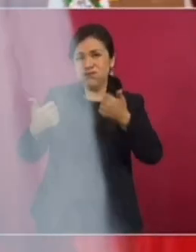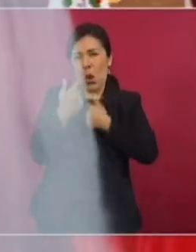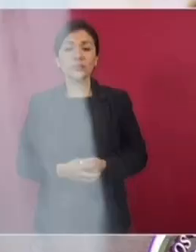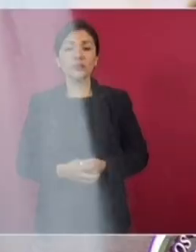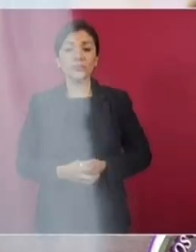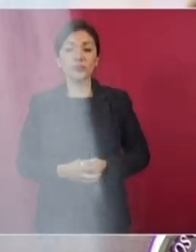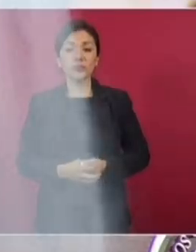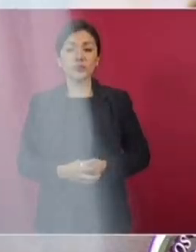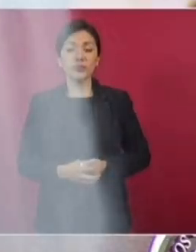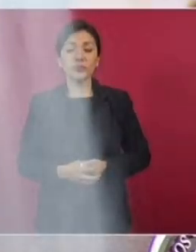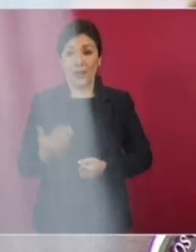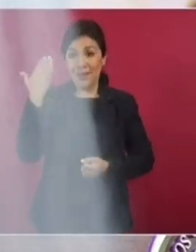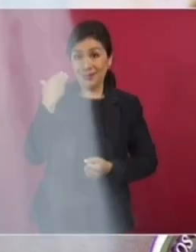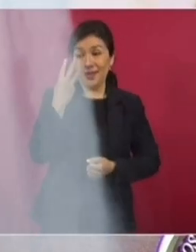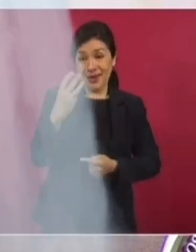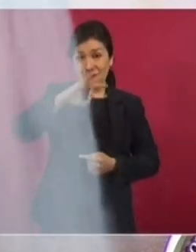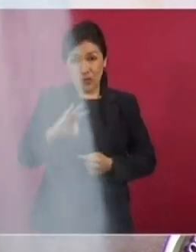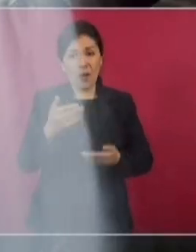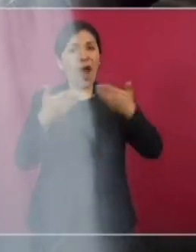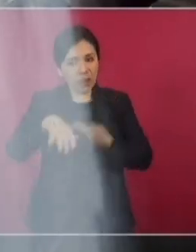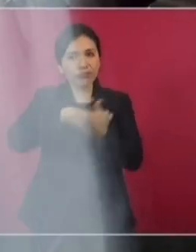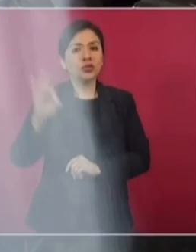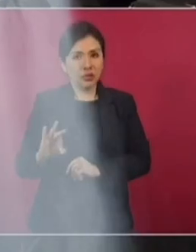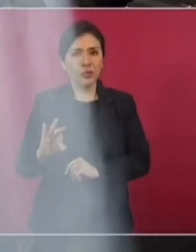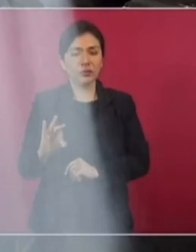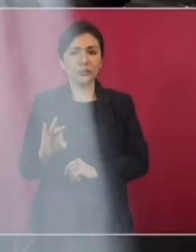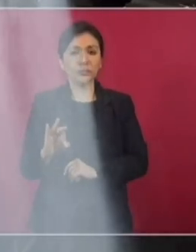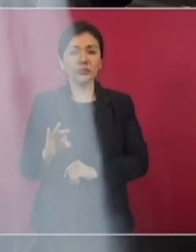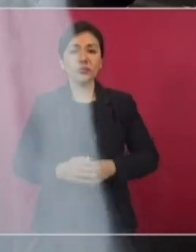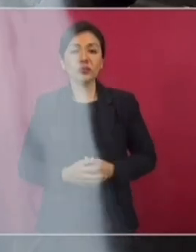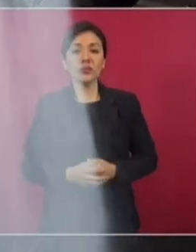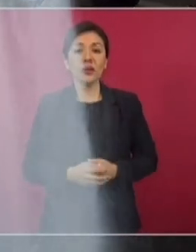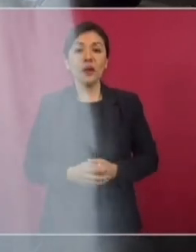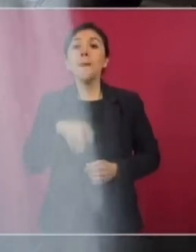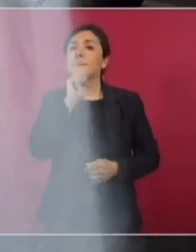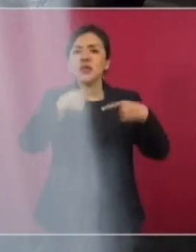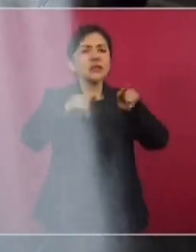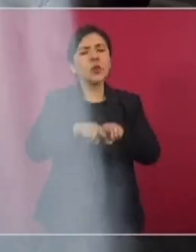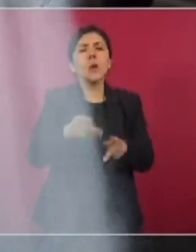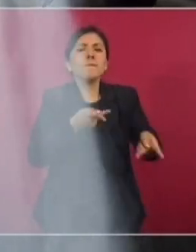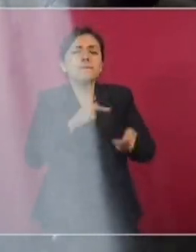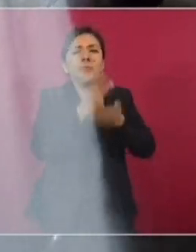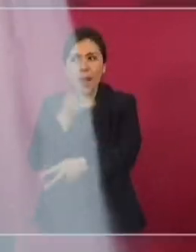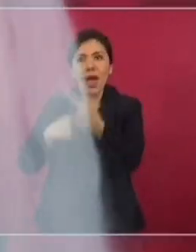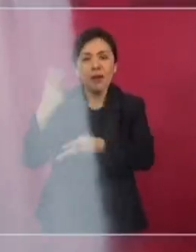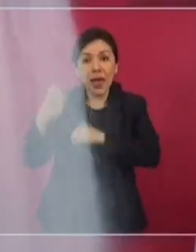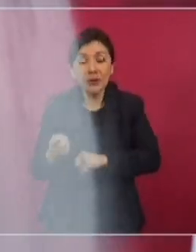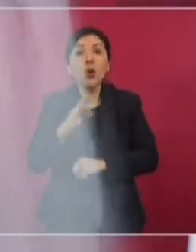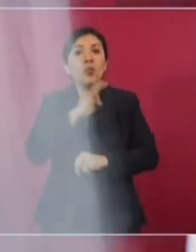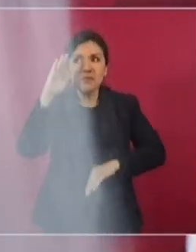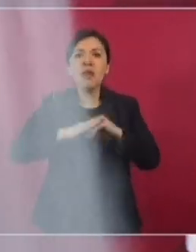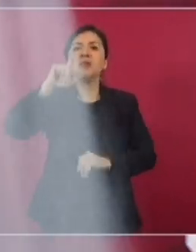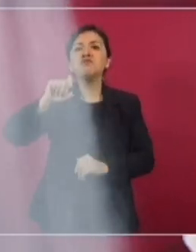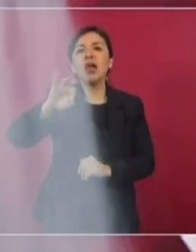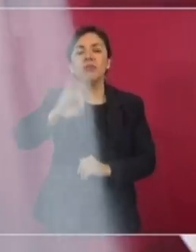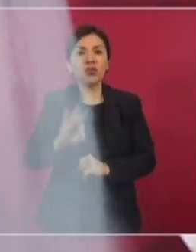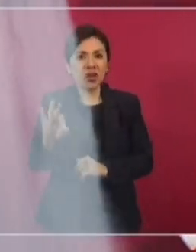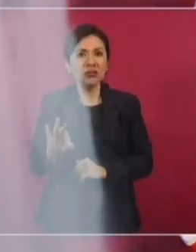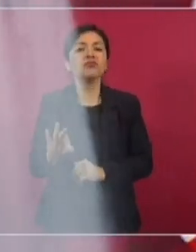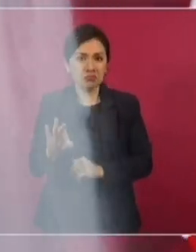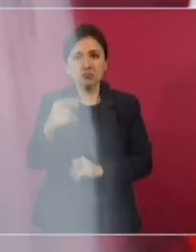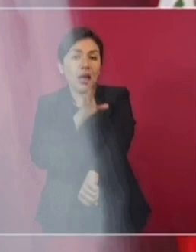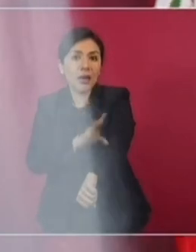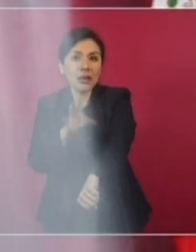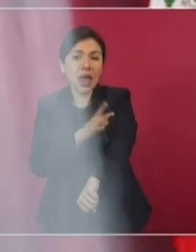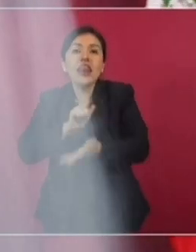a poder, el 3% se pasa de inmediato al 10%. Y con los planes que tenemos de modernización de las hidroeléctricas, vamos a llegar hasta el 20%